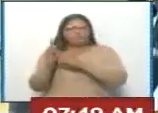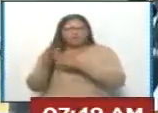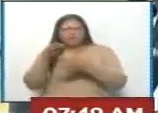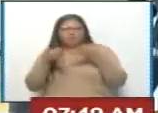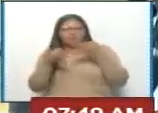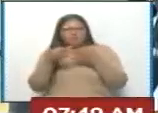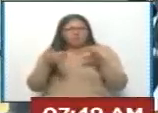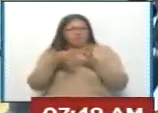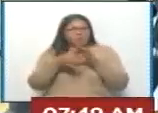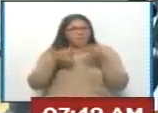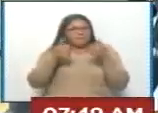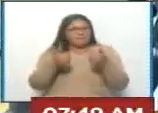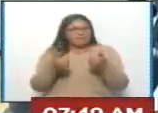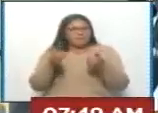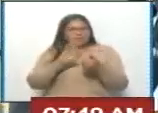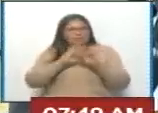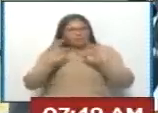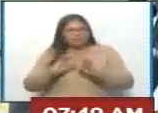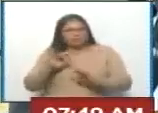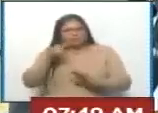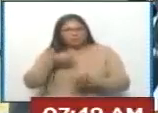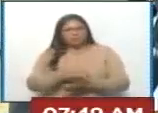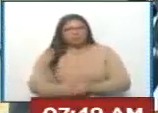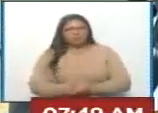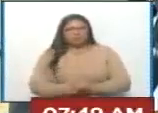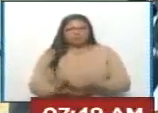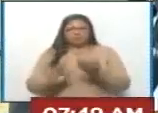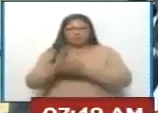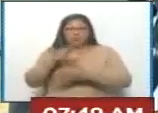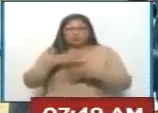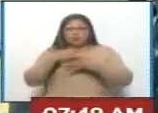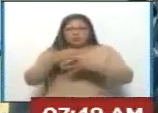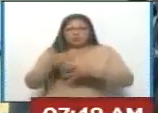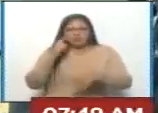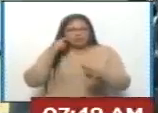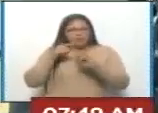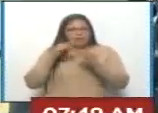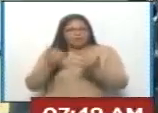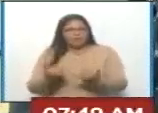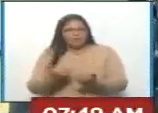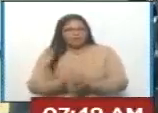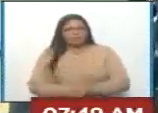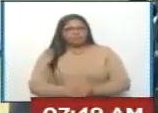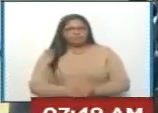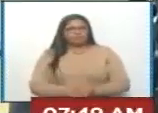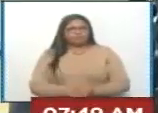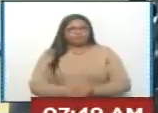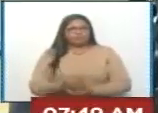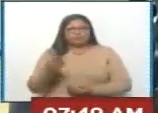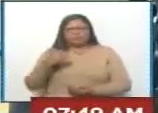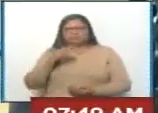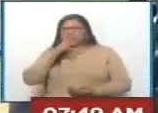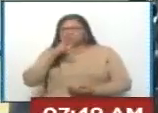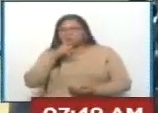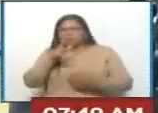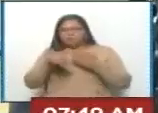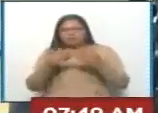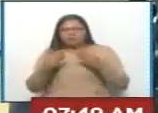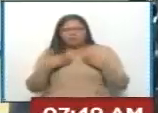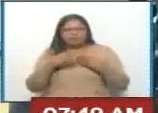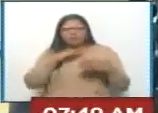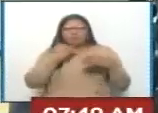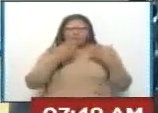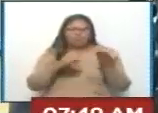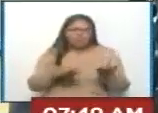justa de los mismos en función de los intereses populares. Vino la desgracia del fallecimiento